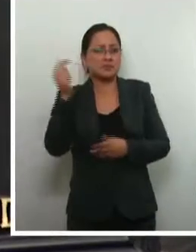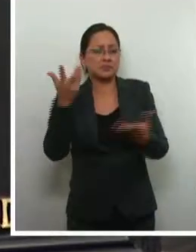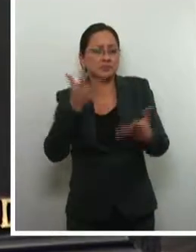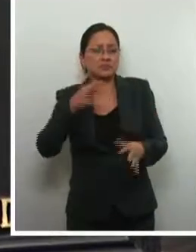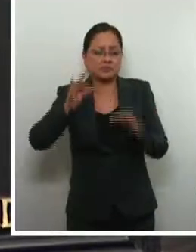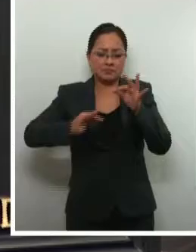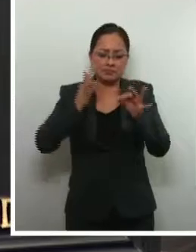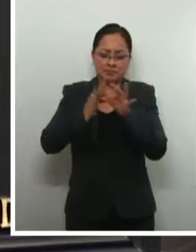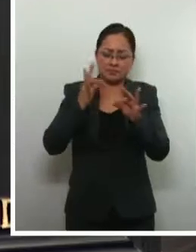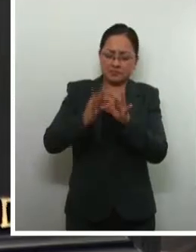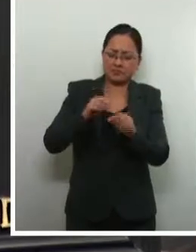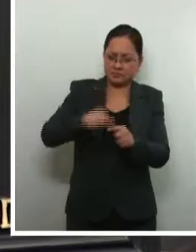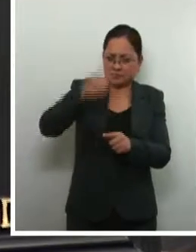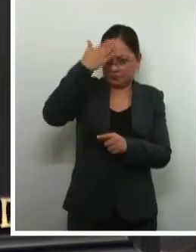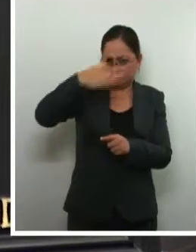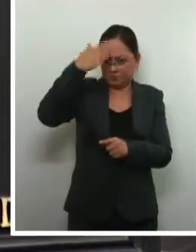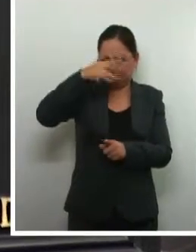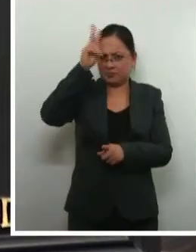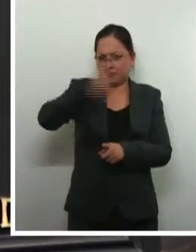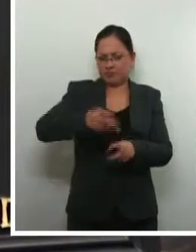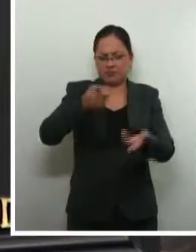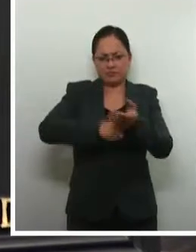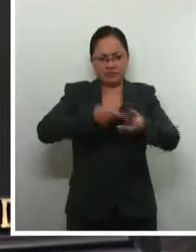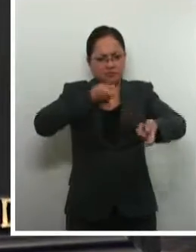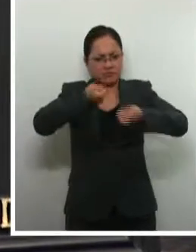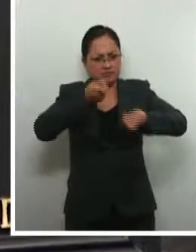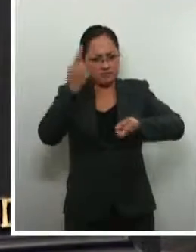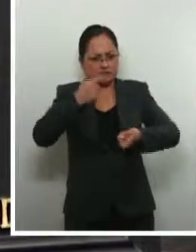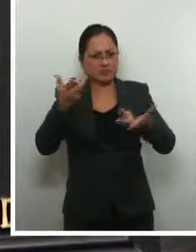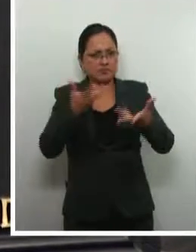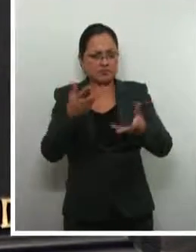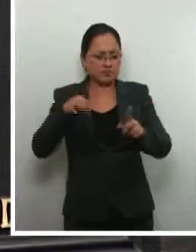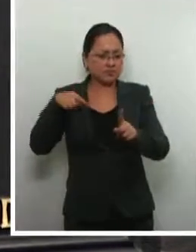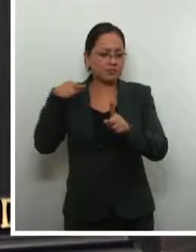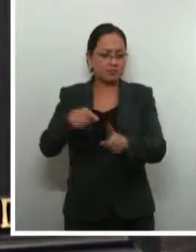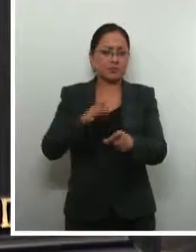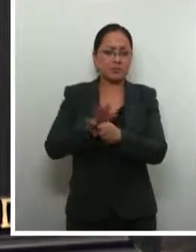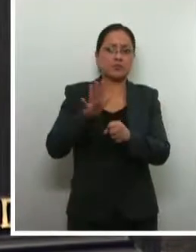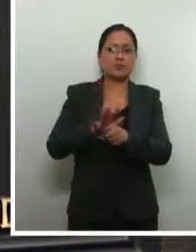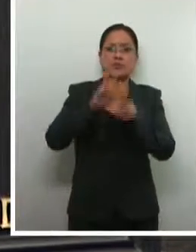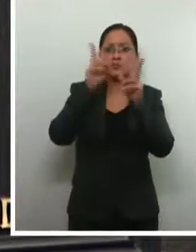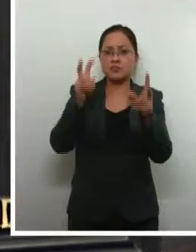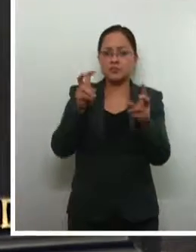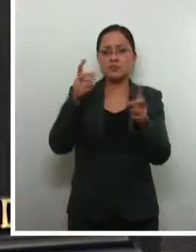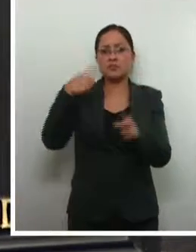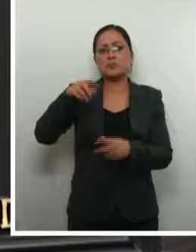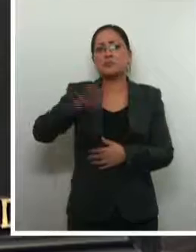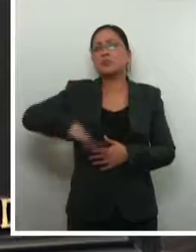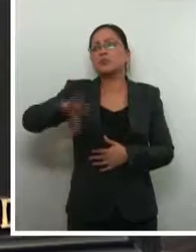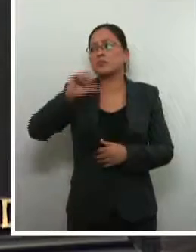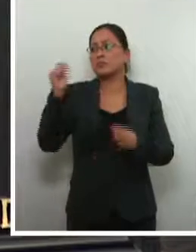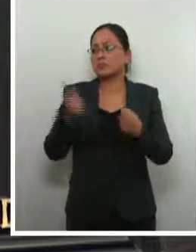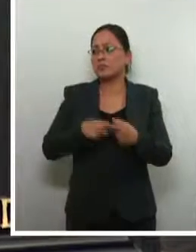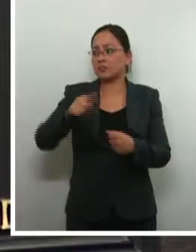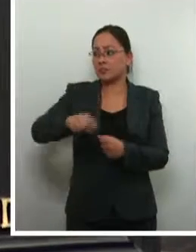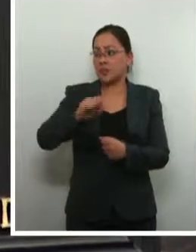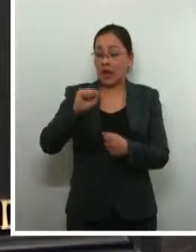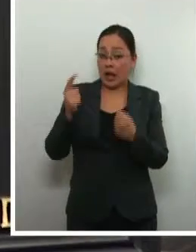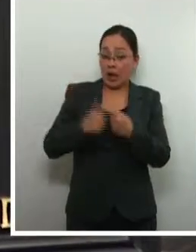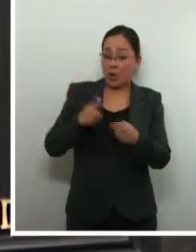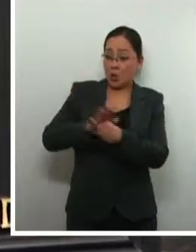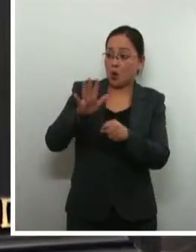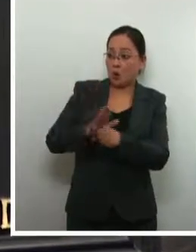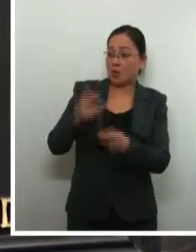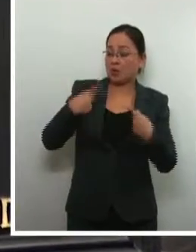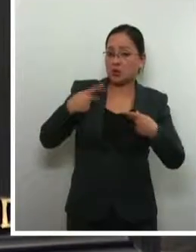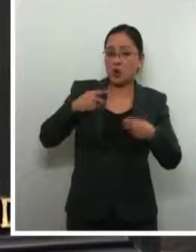muy técnico, muy controlado en el sentido de que no cualquiera puede hacer una auditoría